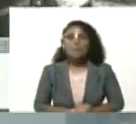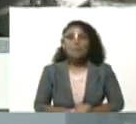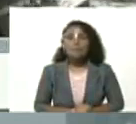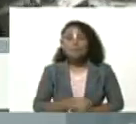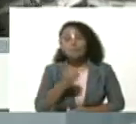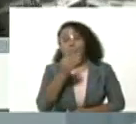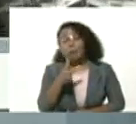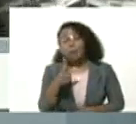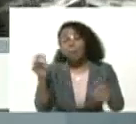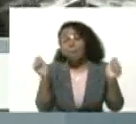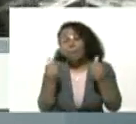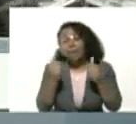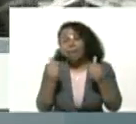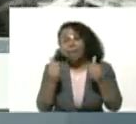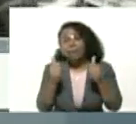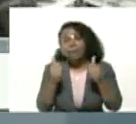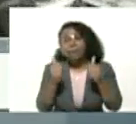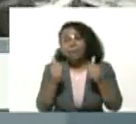Bueno, Mérida,